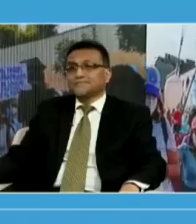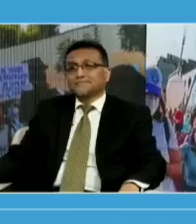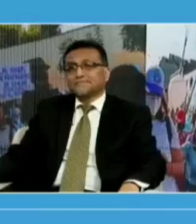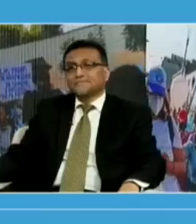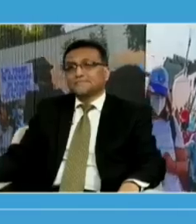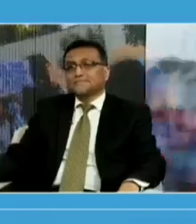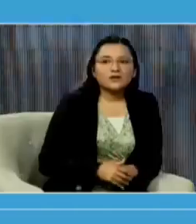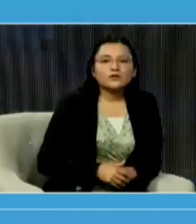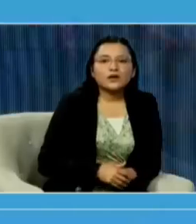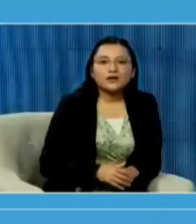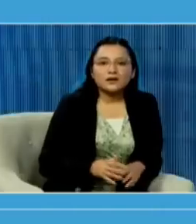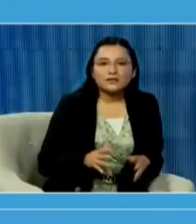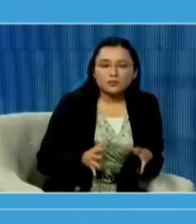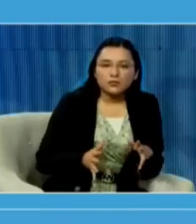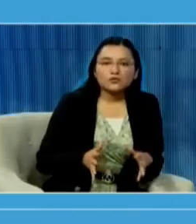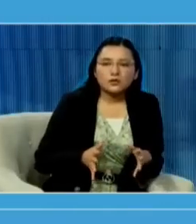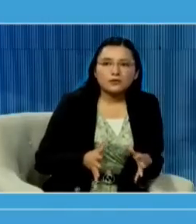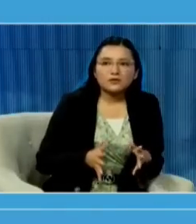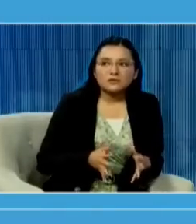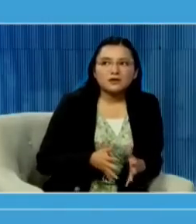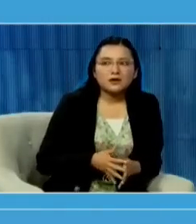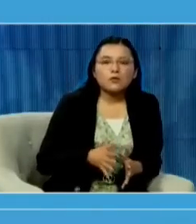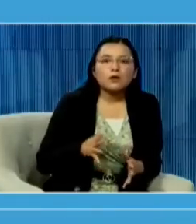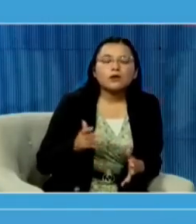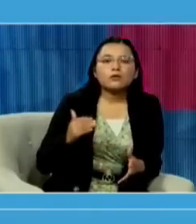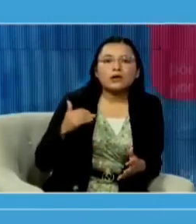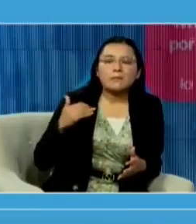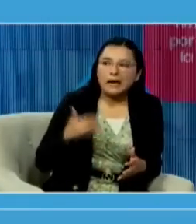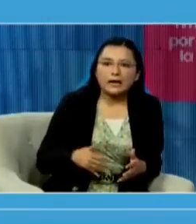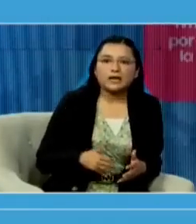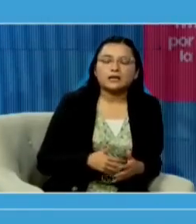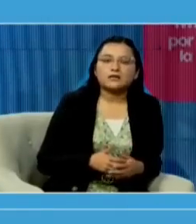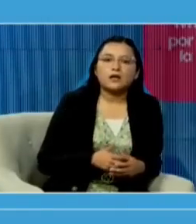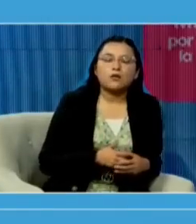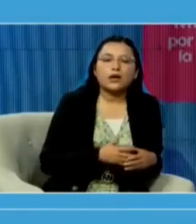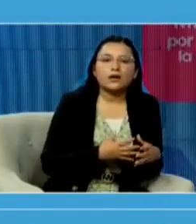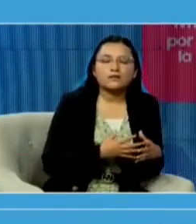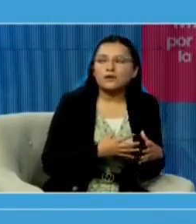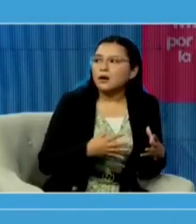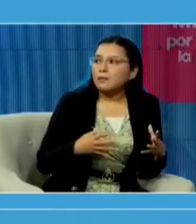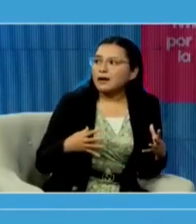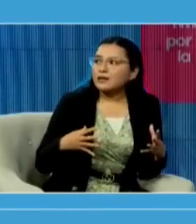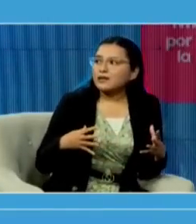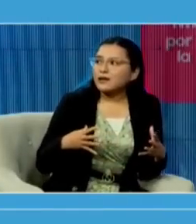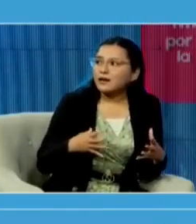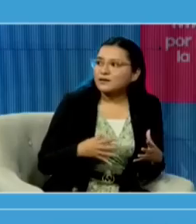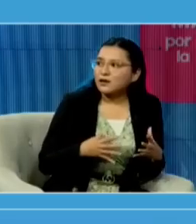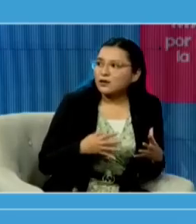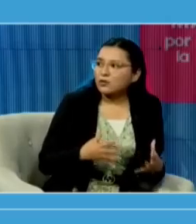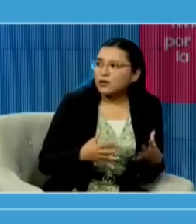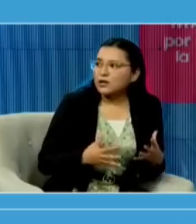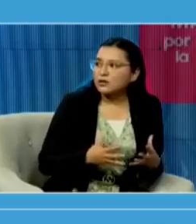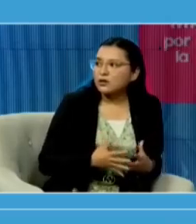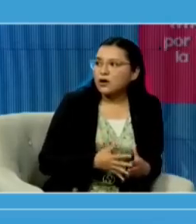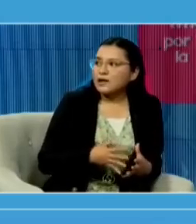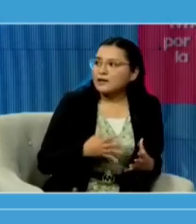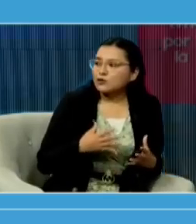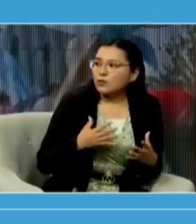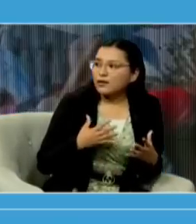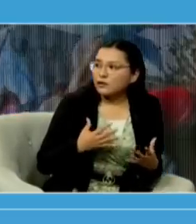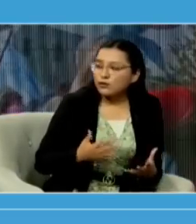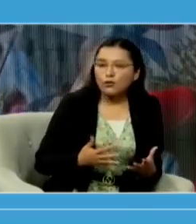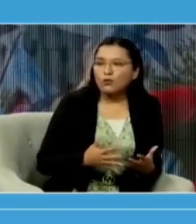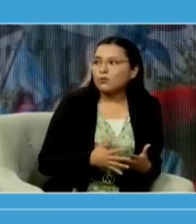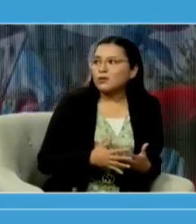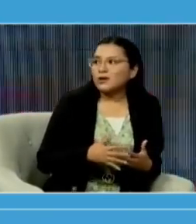como mencionaba la diputada Soraya, estamos observando también en cuadro imágenes de lo que es parte de este recorrido, las